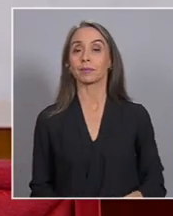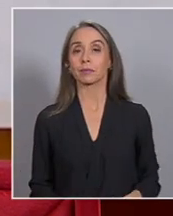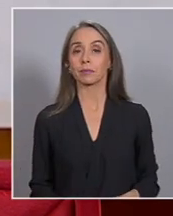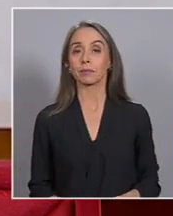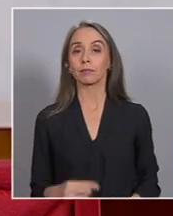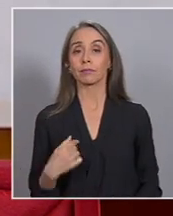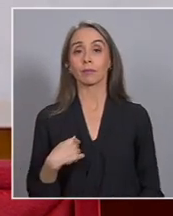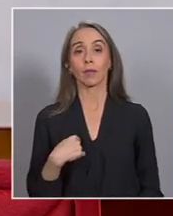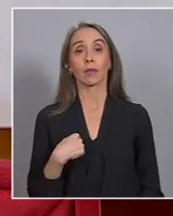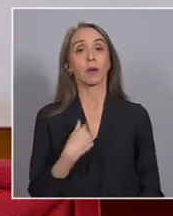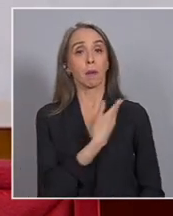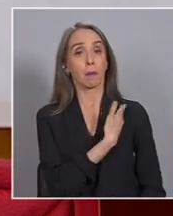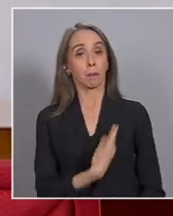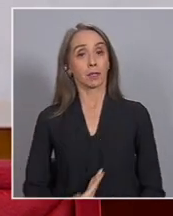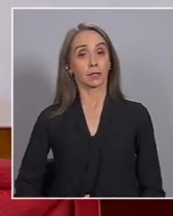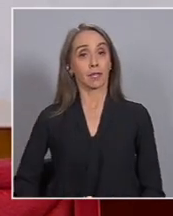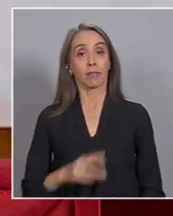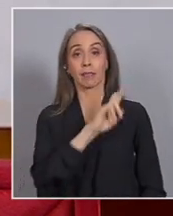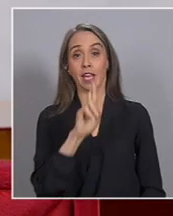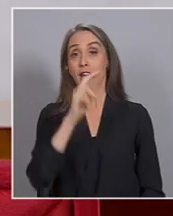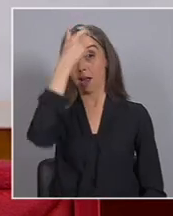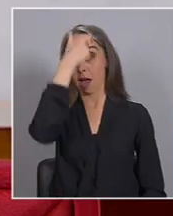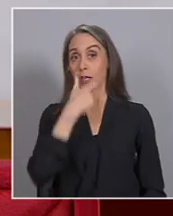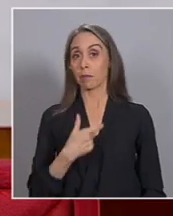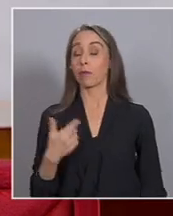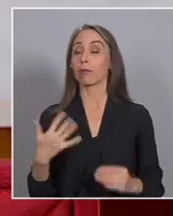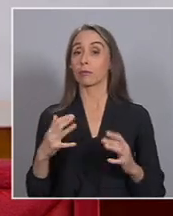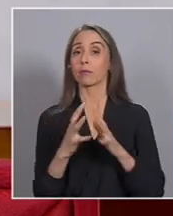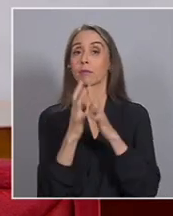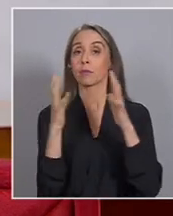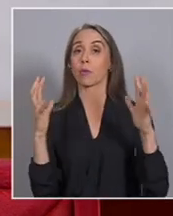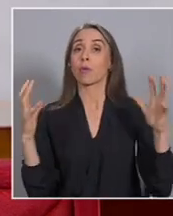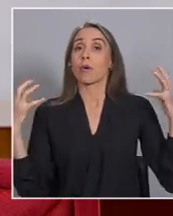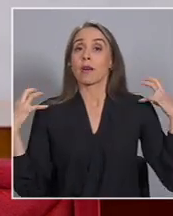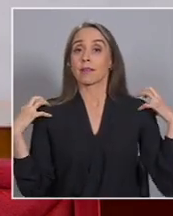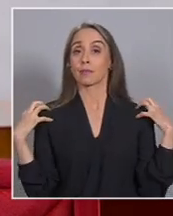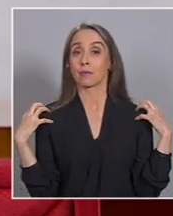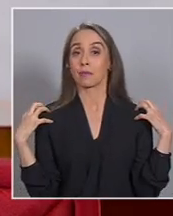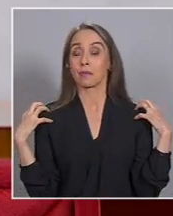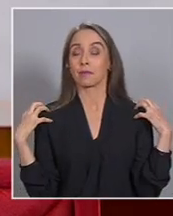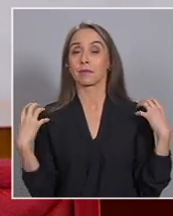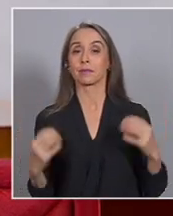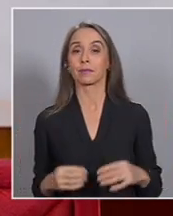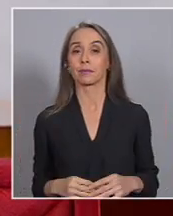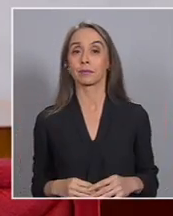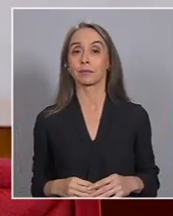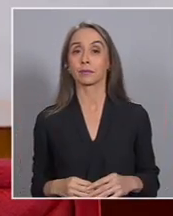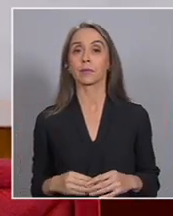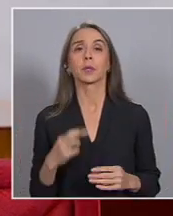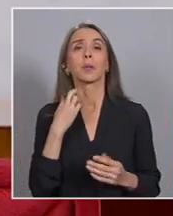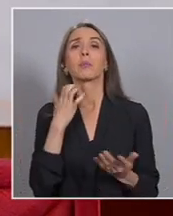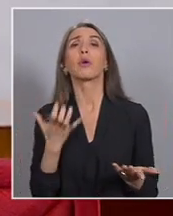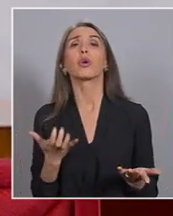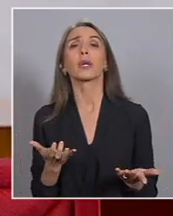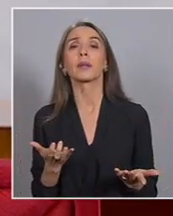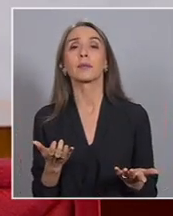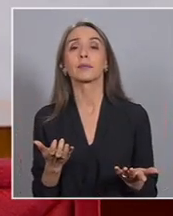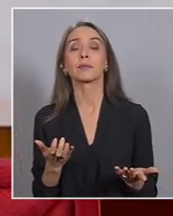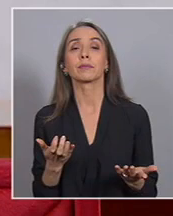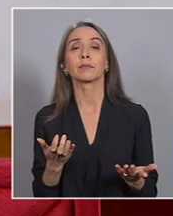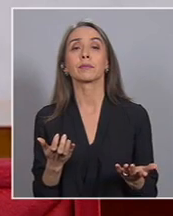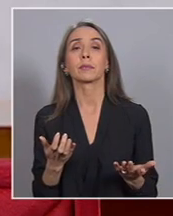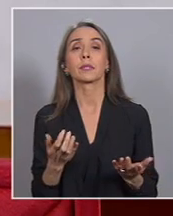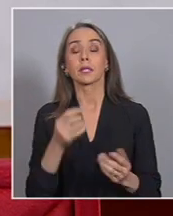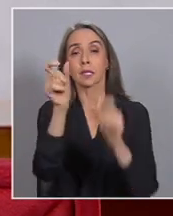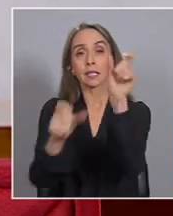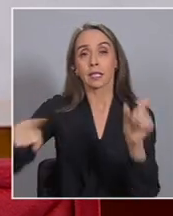Ser presidente de la República es una tremenda responsabilidad, porque nos observa e inspira a